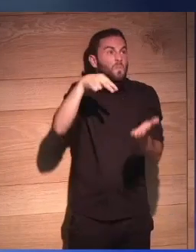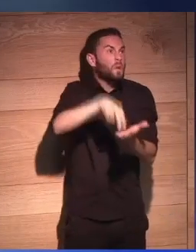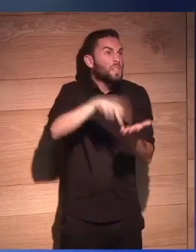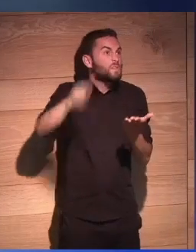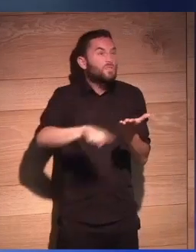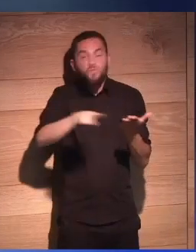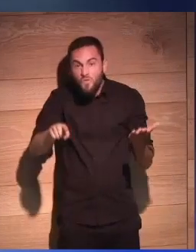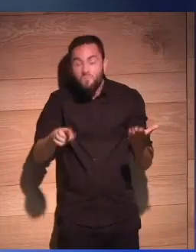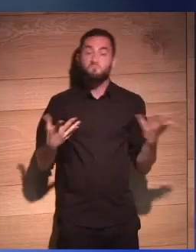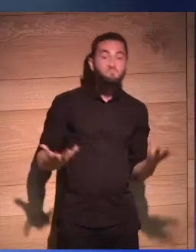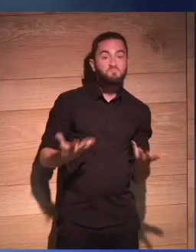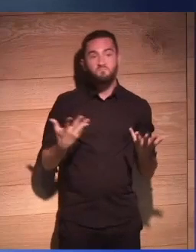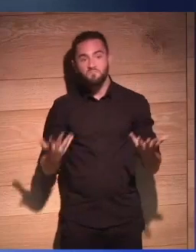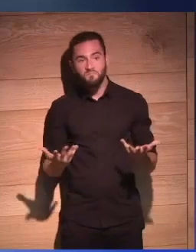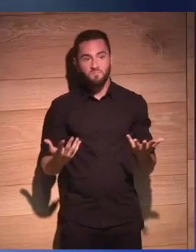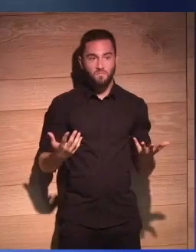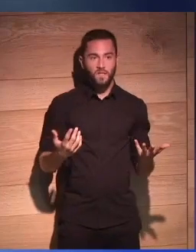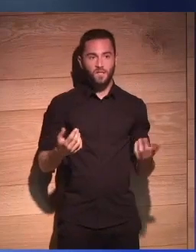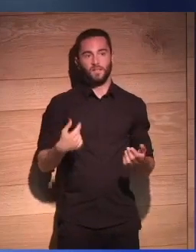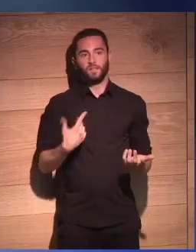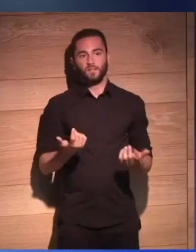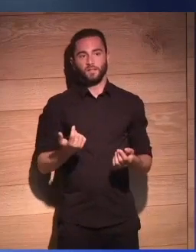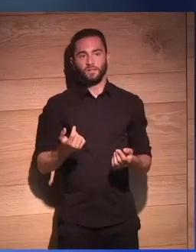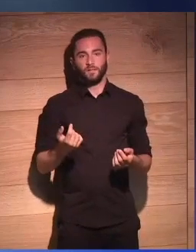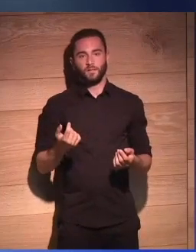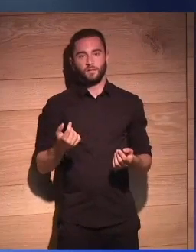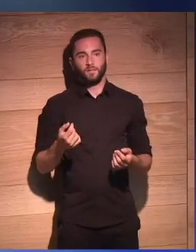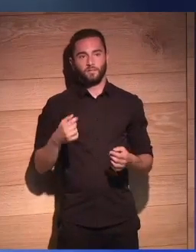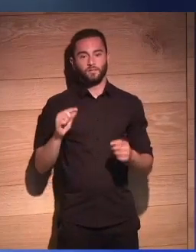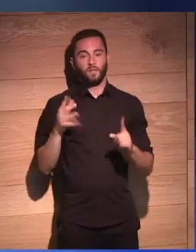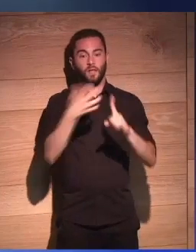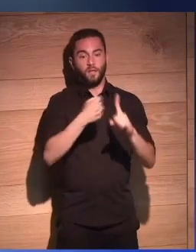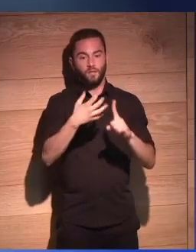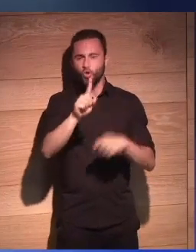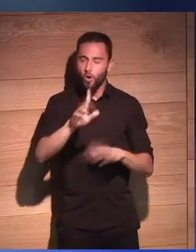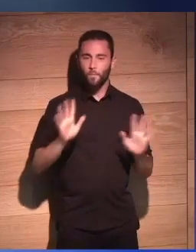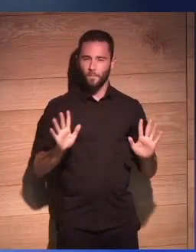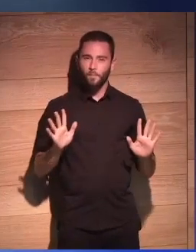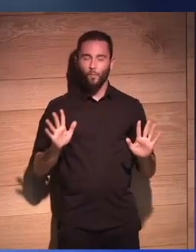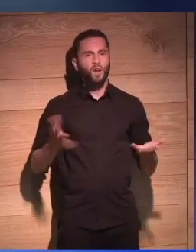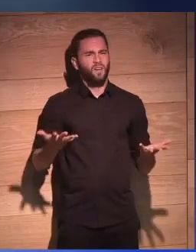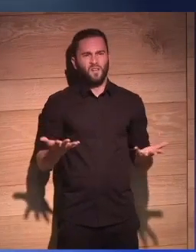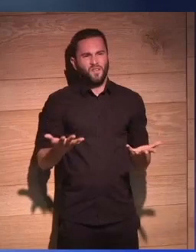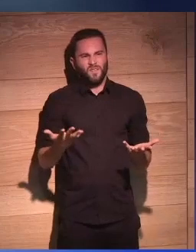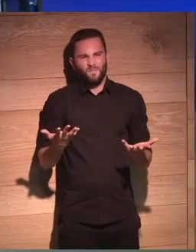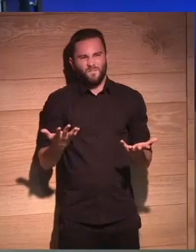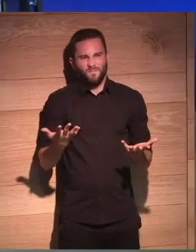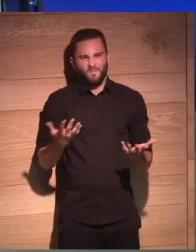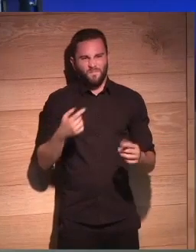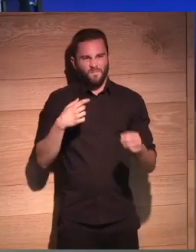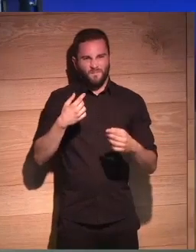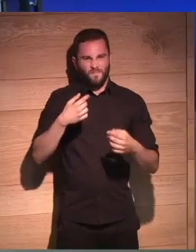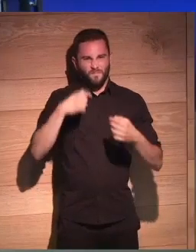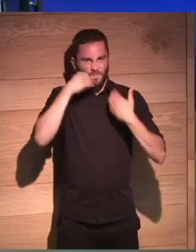parece más distópico que utópico. Capaz me falta absoluta capacidad de imaginación, pero no sé si estamos hechos como